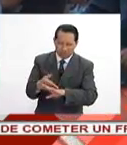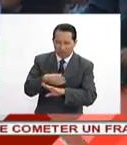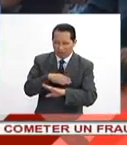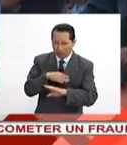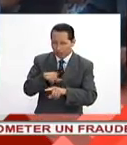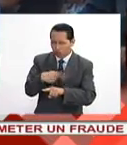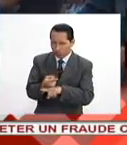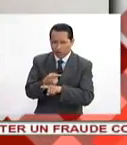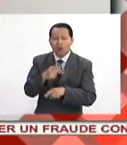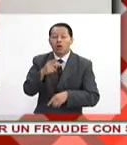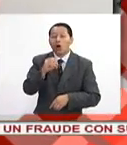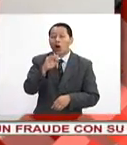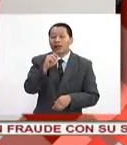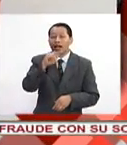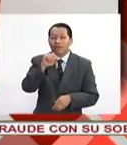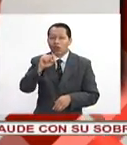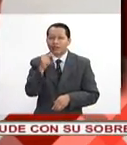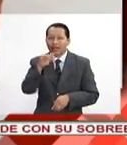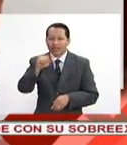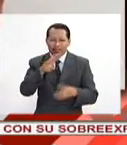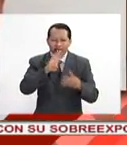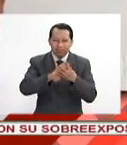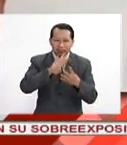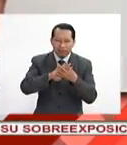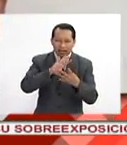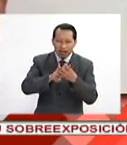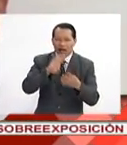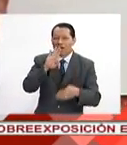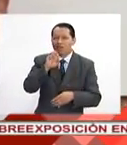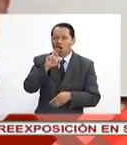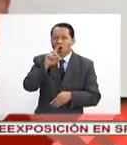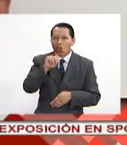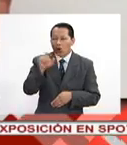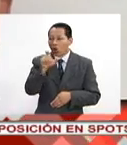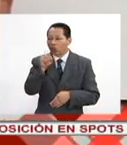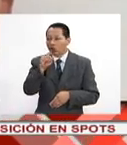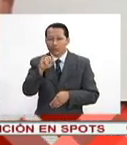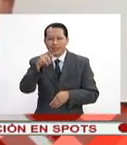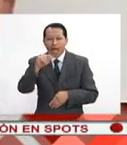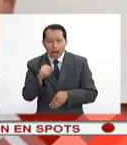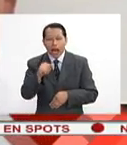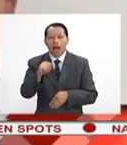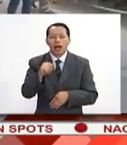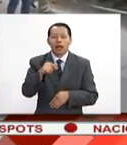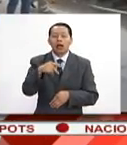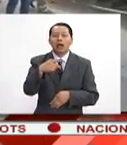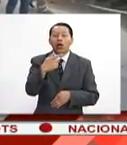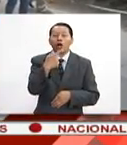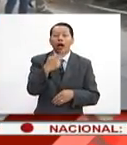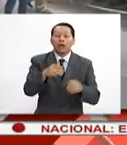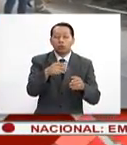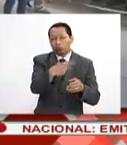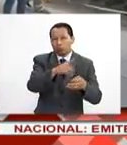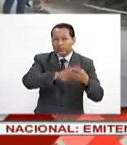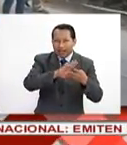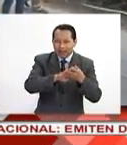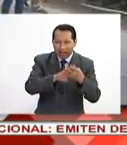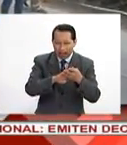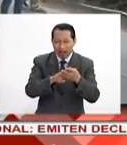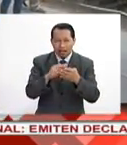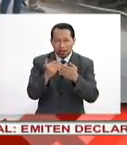Sánchez Razo, quien se encontraba recluido en el penal del Bordo Xochiaca, fue encontrado sin vida en su celda la madrugada